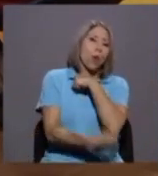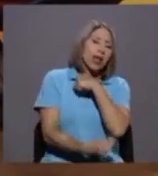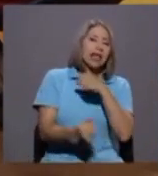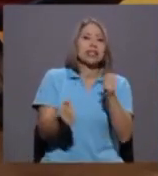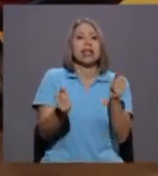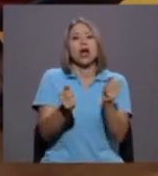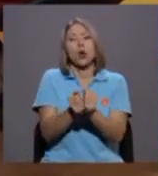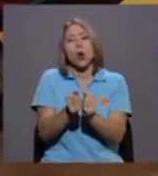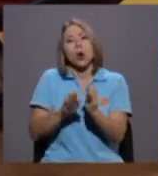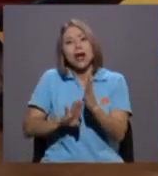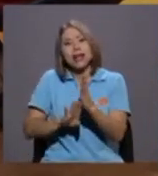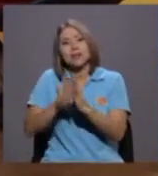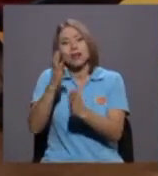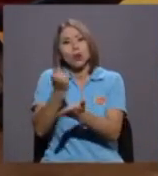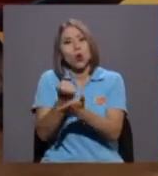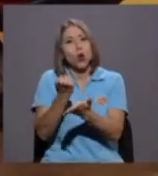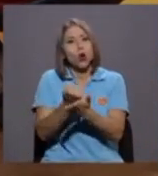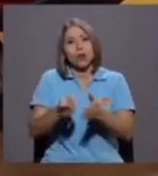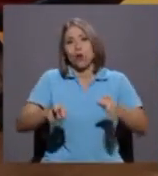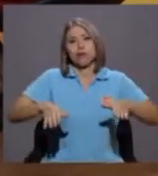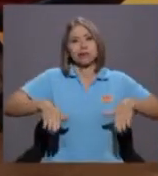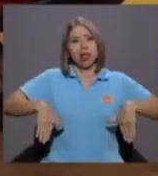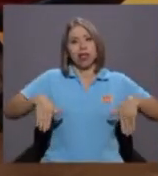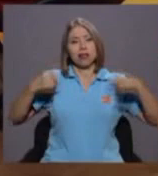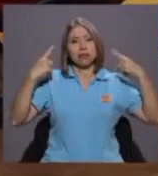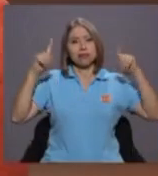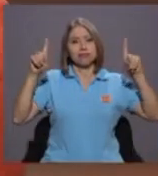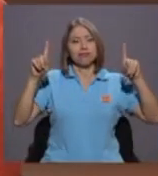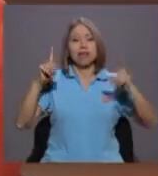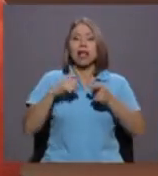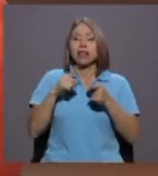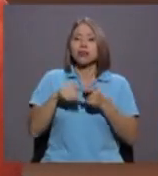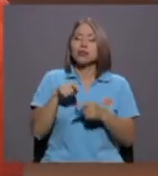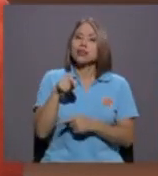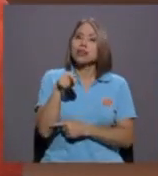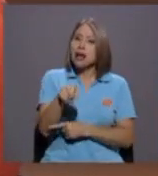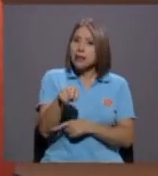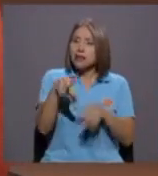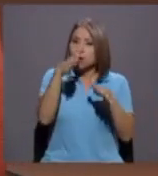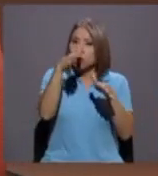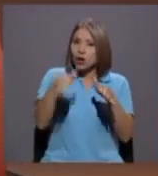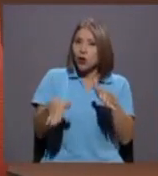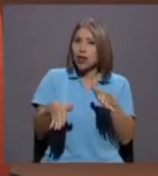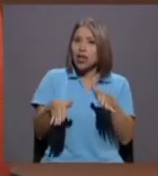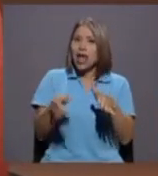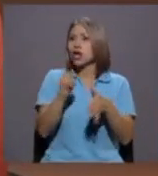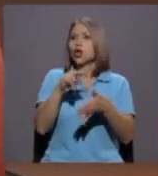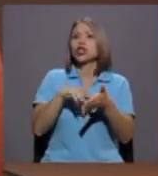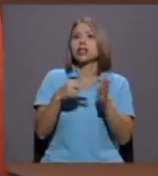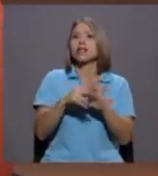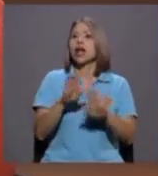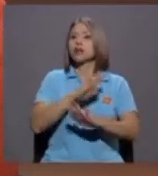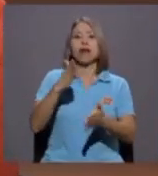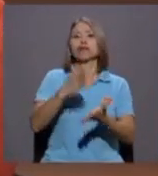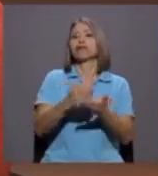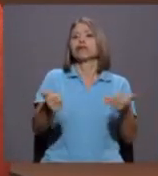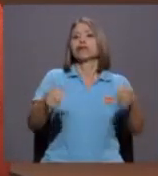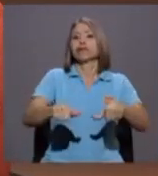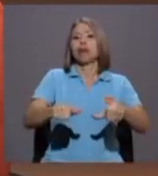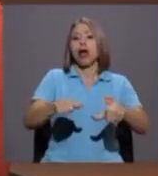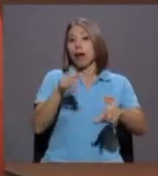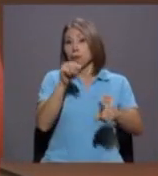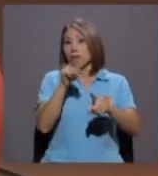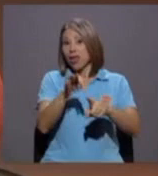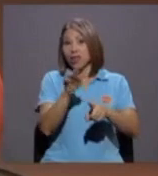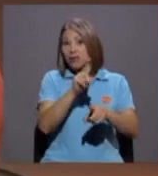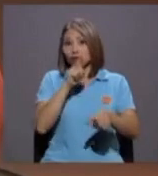crecimiento económico, no se lograron. Entonces, ahí, digamos, la Contraloría no es que deja de avalar porque no se cumplieron las metas, sino que